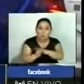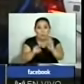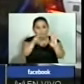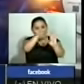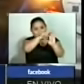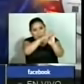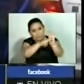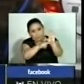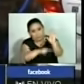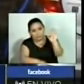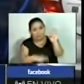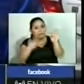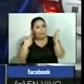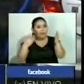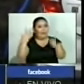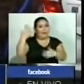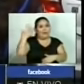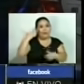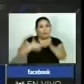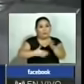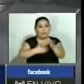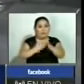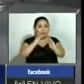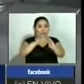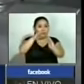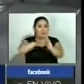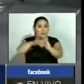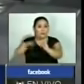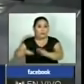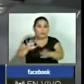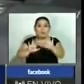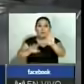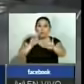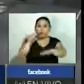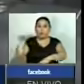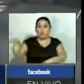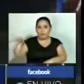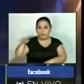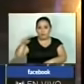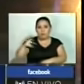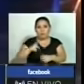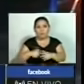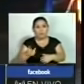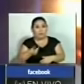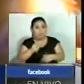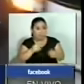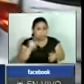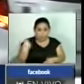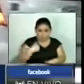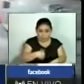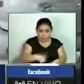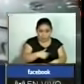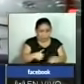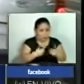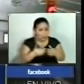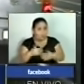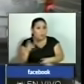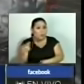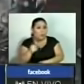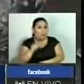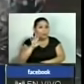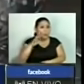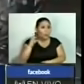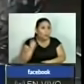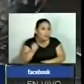a la lista. Desde que inició la cuarentena domiciliar el 16 de marzo, comandos de salvamento registran más de 50